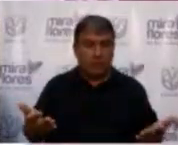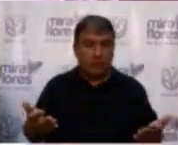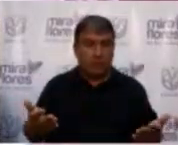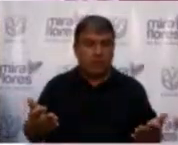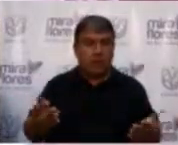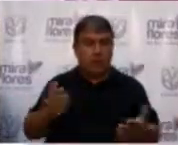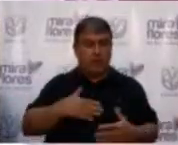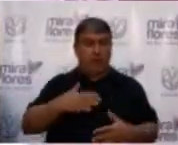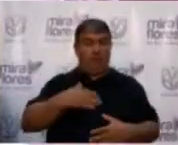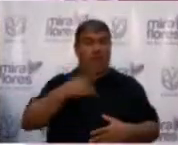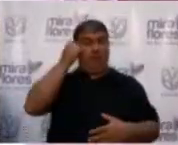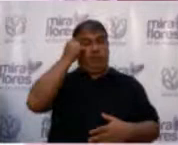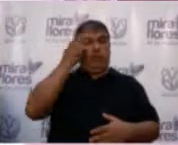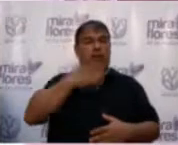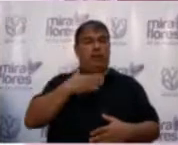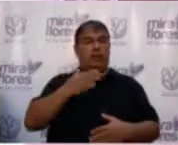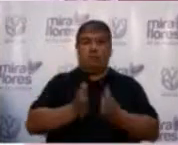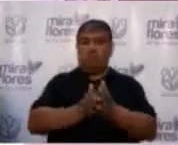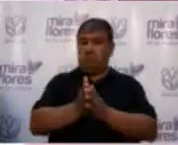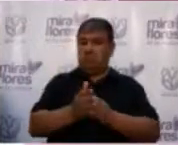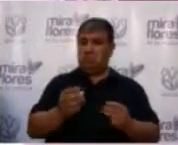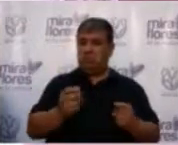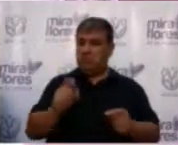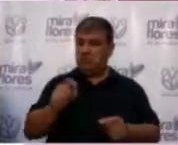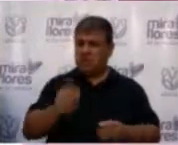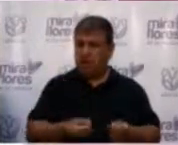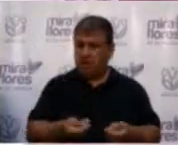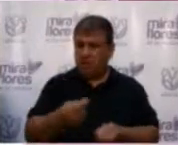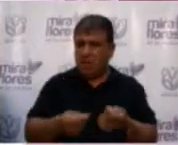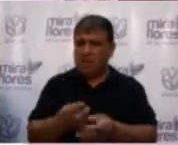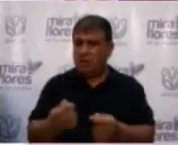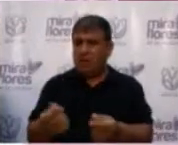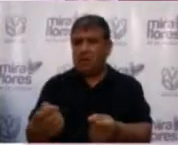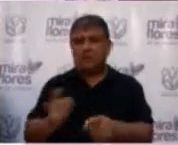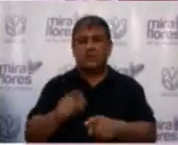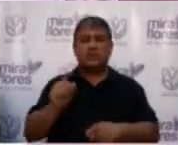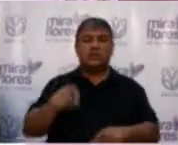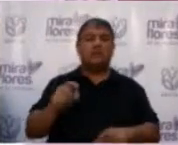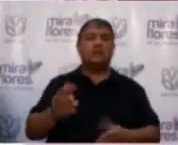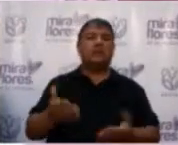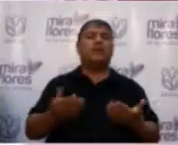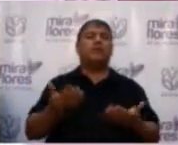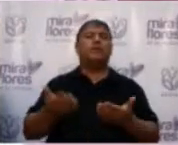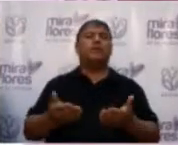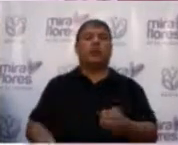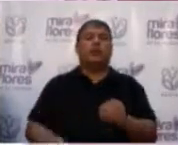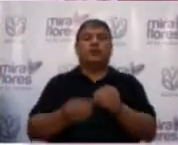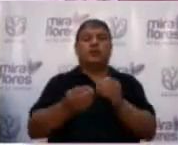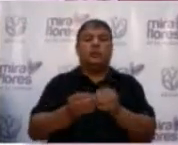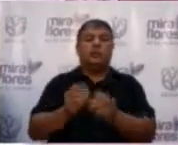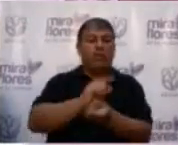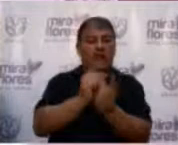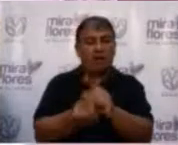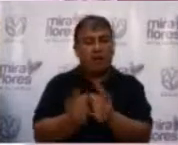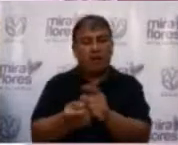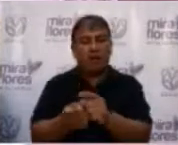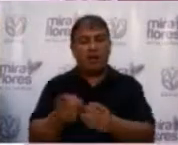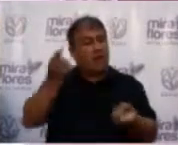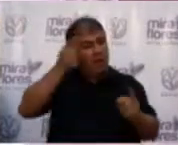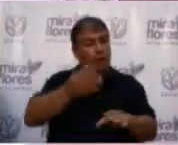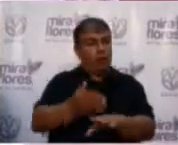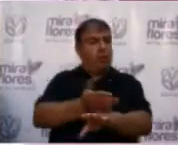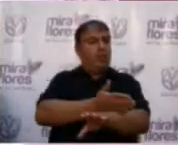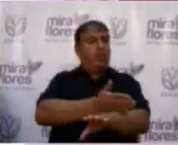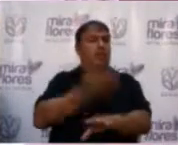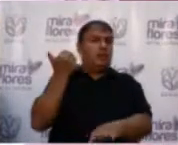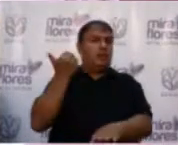a mi entender, premura en la venta, a pesar de que este simplemente es una adición, una modificación al acuerdo anterior,